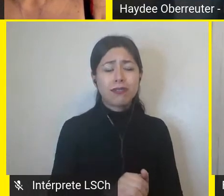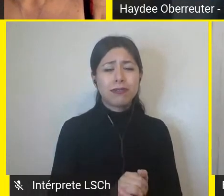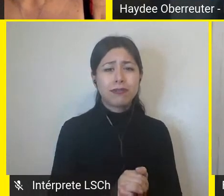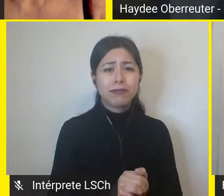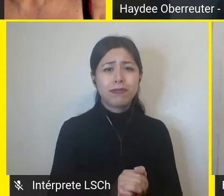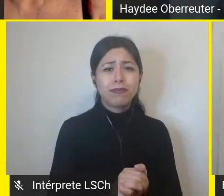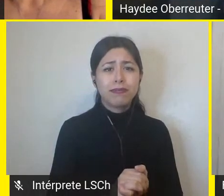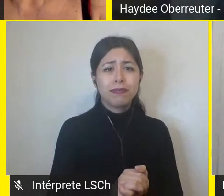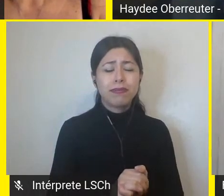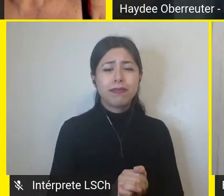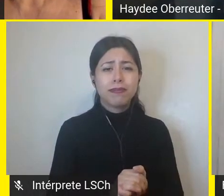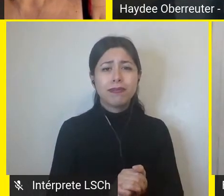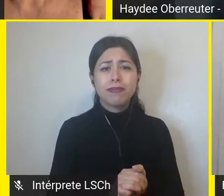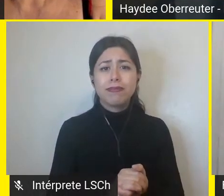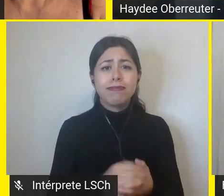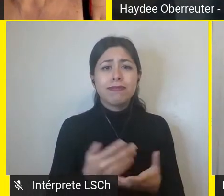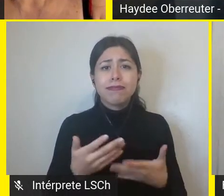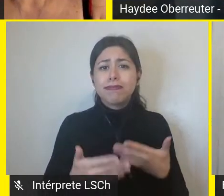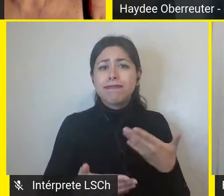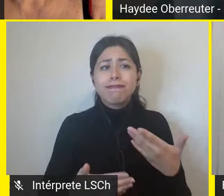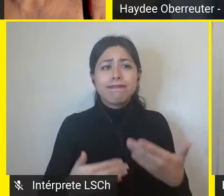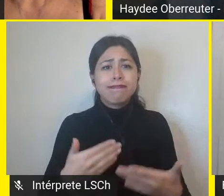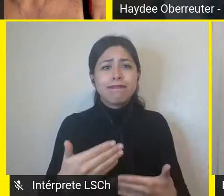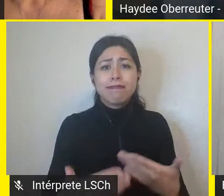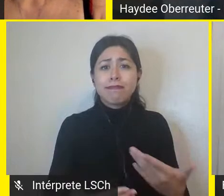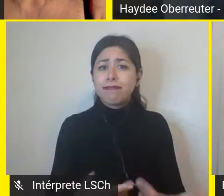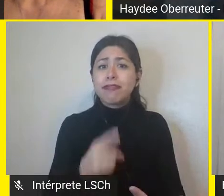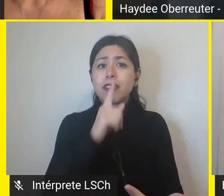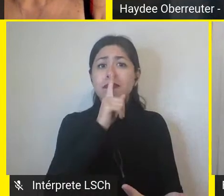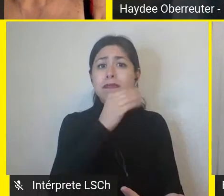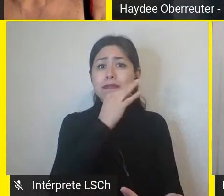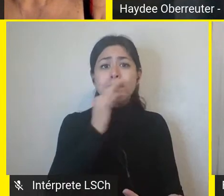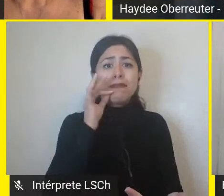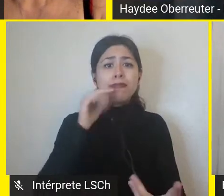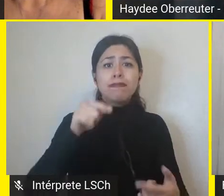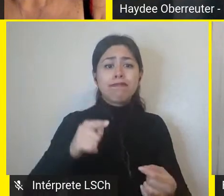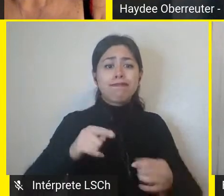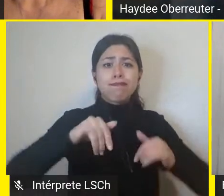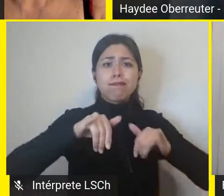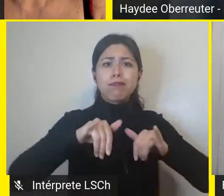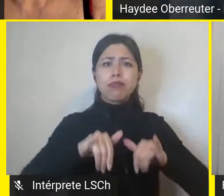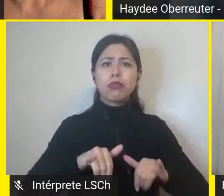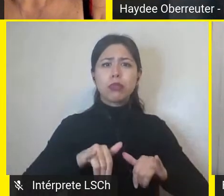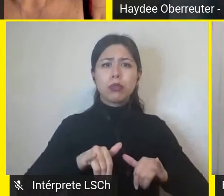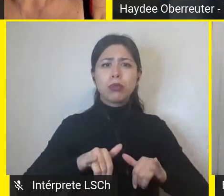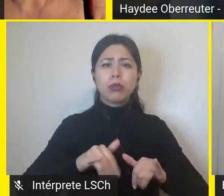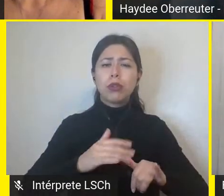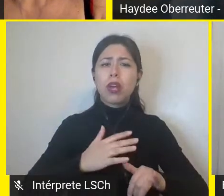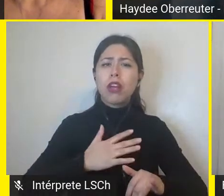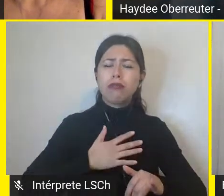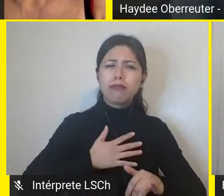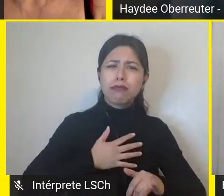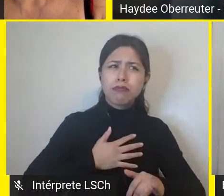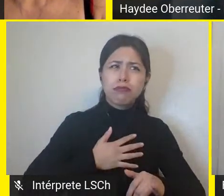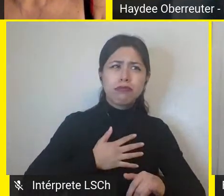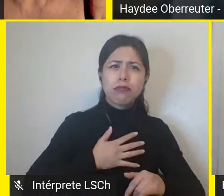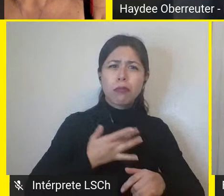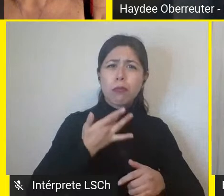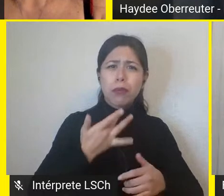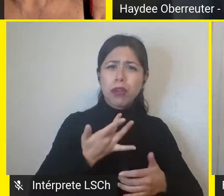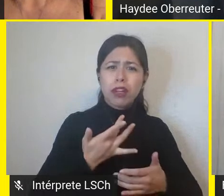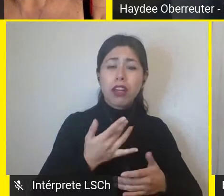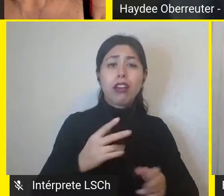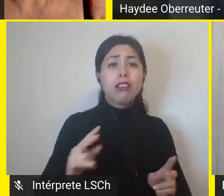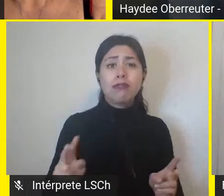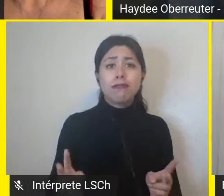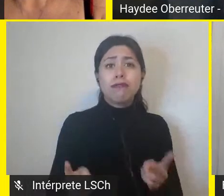Y así las cosas, el silencio se estableció en mí como una forma de sobrevivencia,